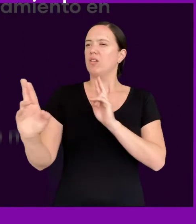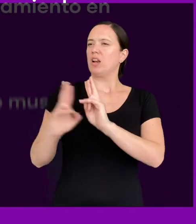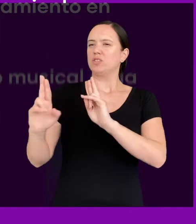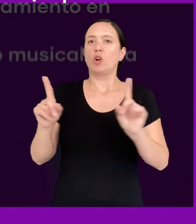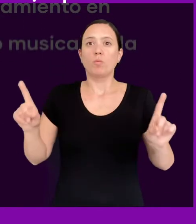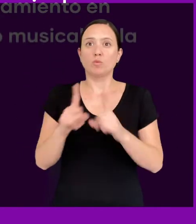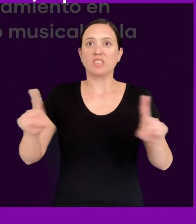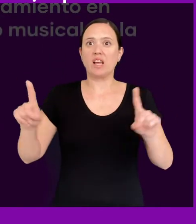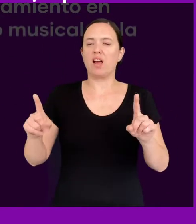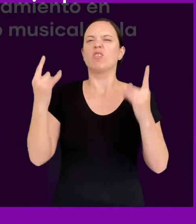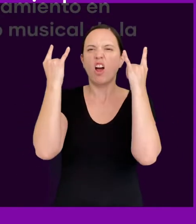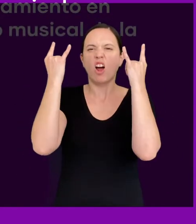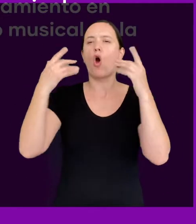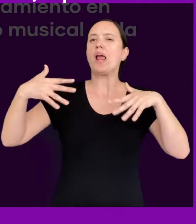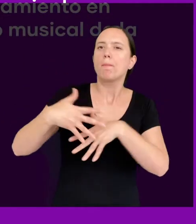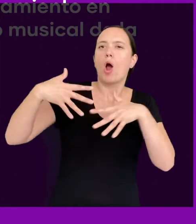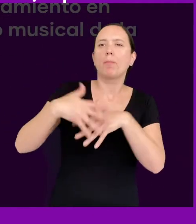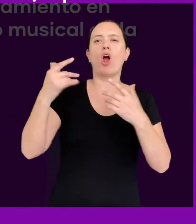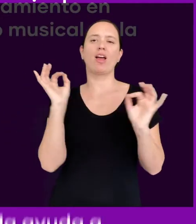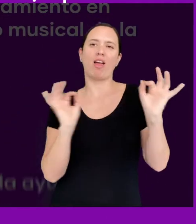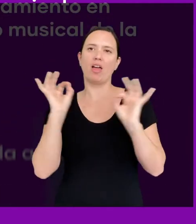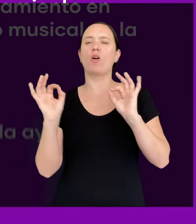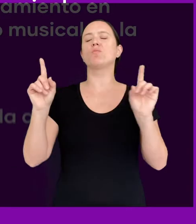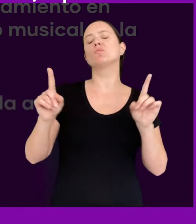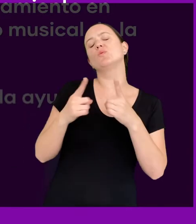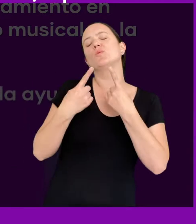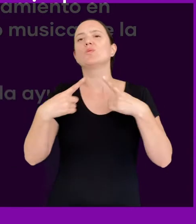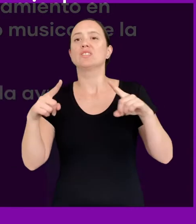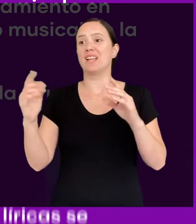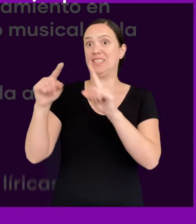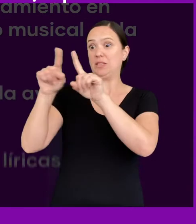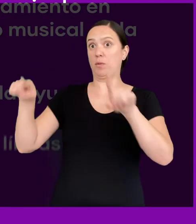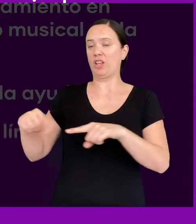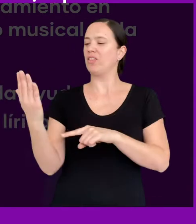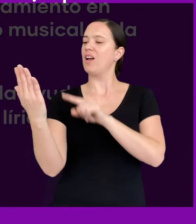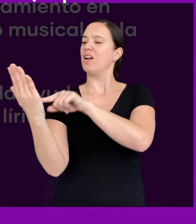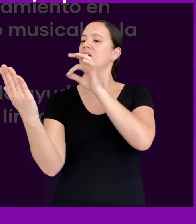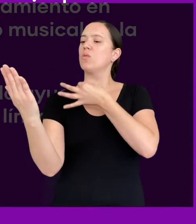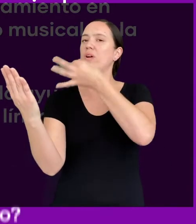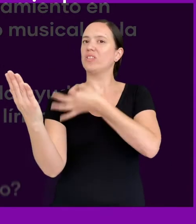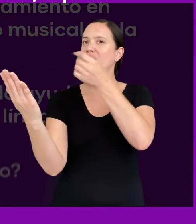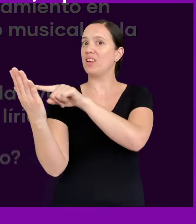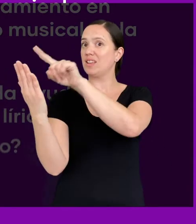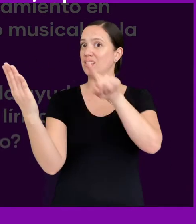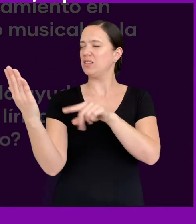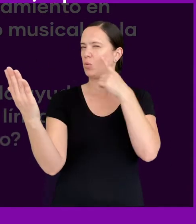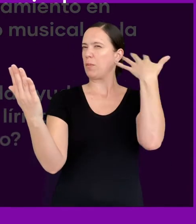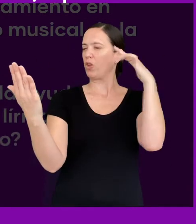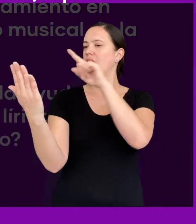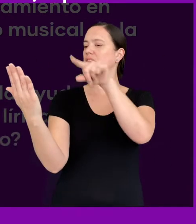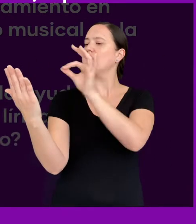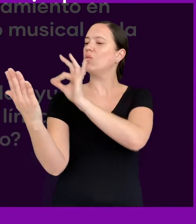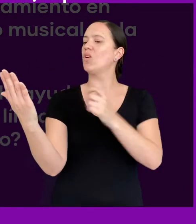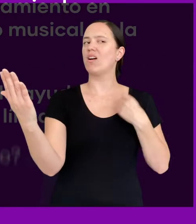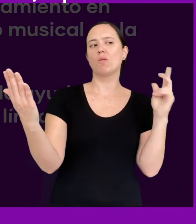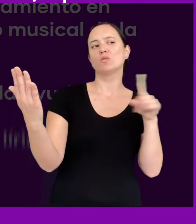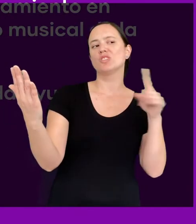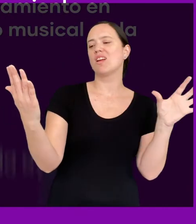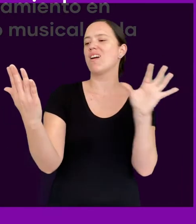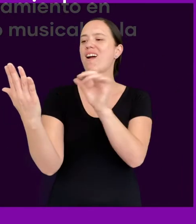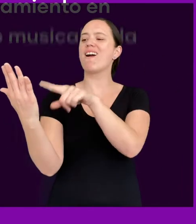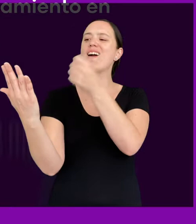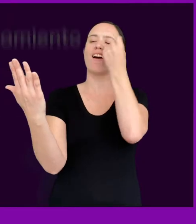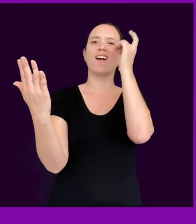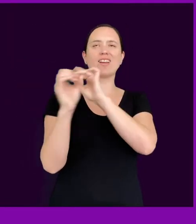en relación con el estilo musical de la banda? ¿Crees que la portada ayuda a tener noción de qué líricas se presentan en el disco?